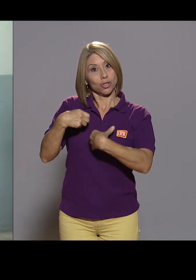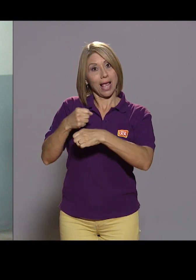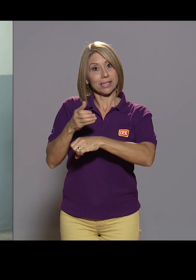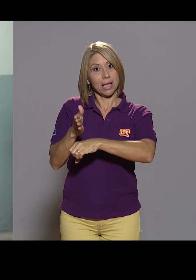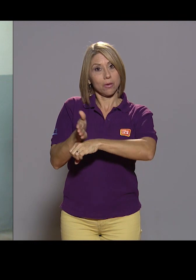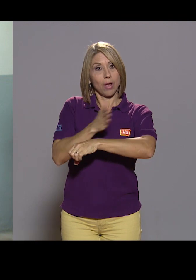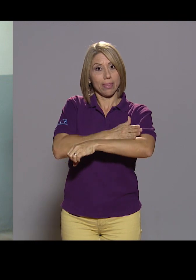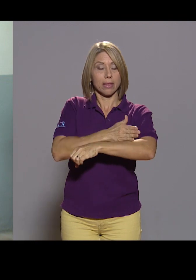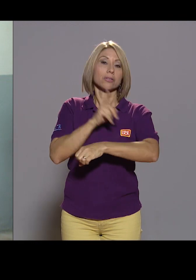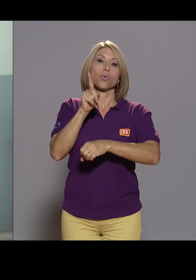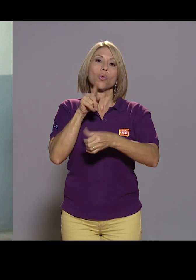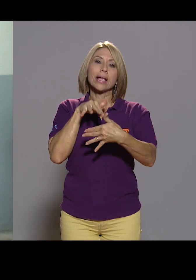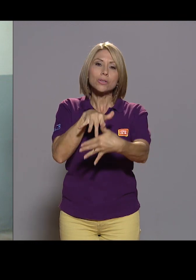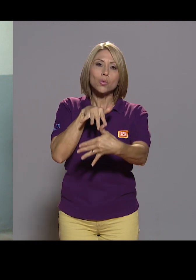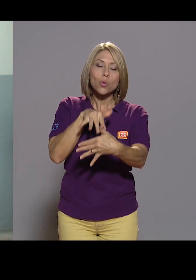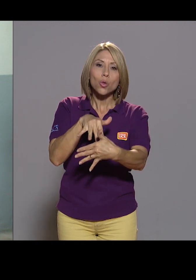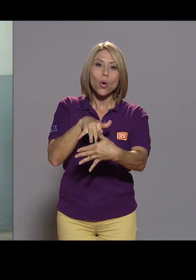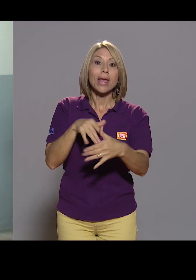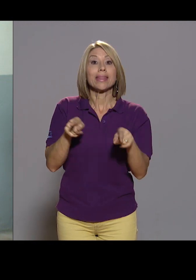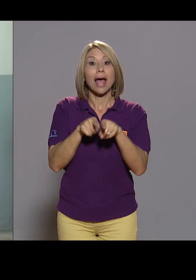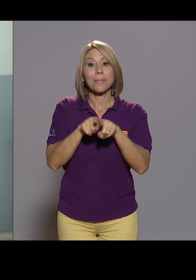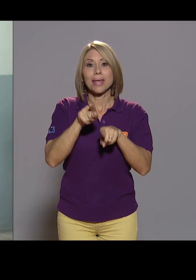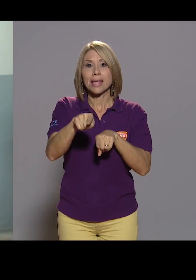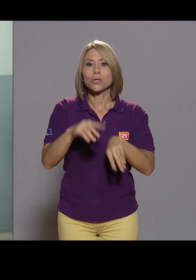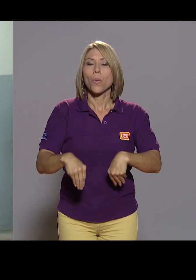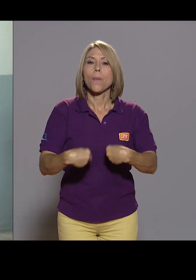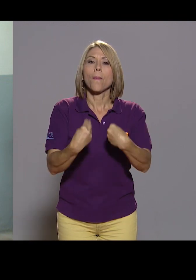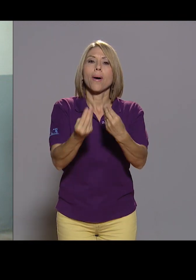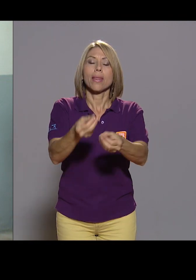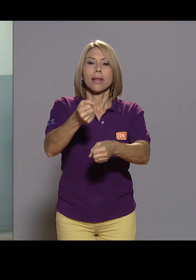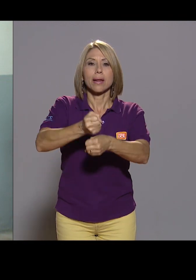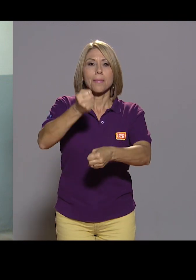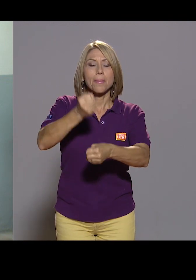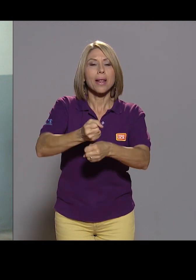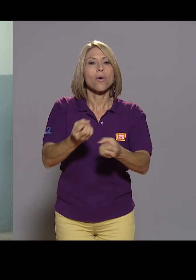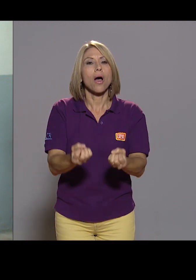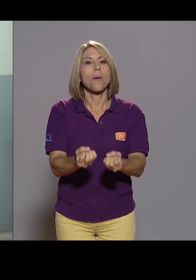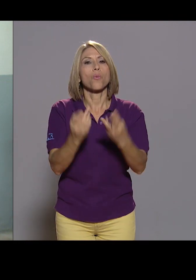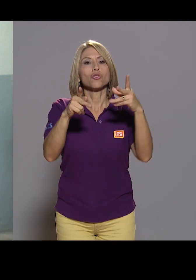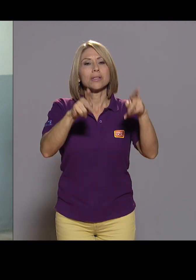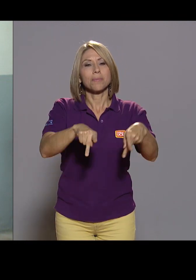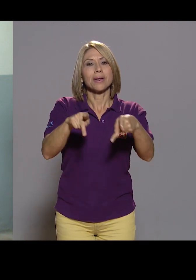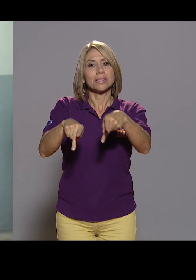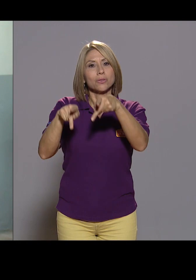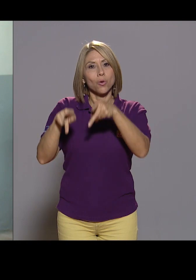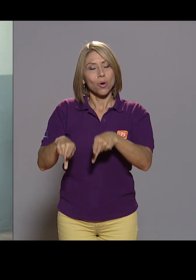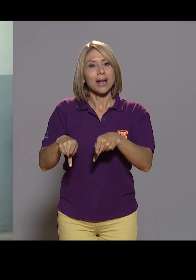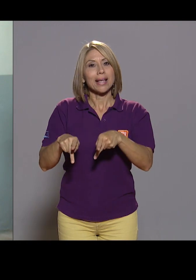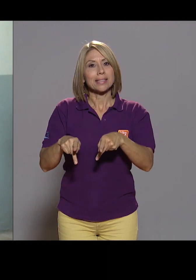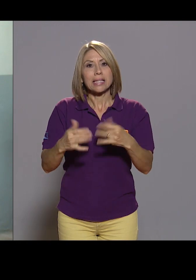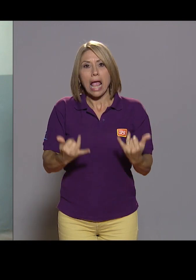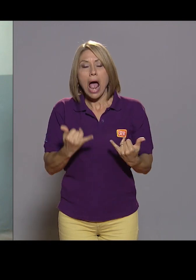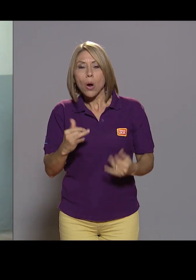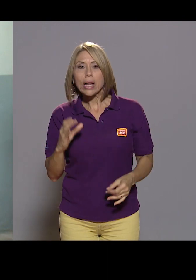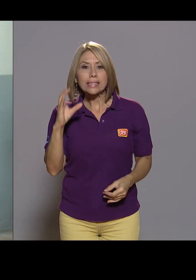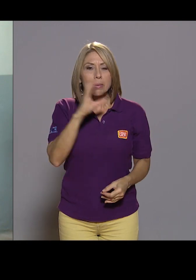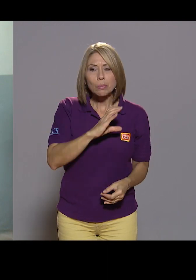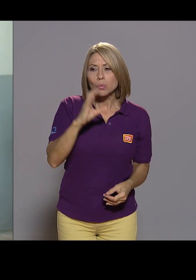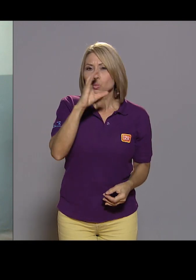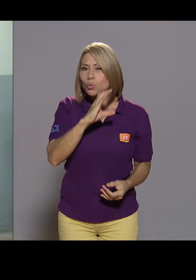esto va a generar fuente de empleo para muchas personas que andan en